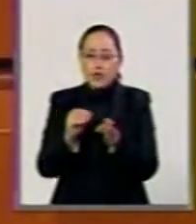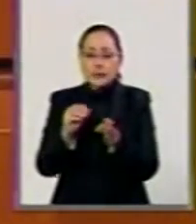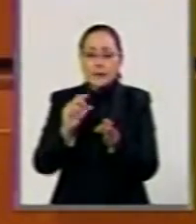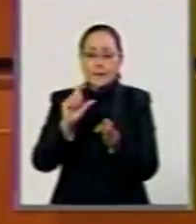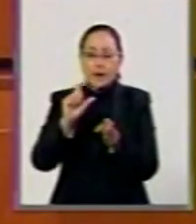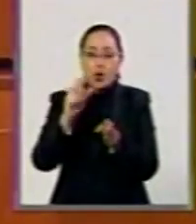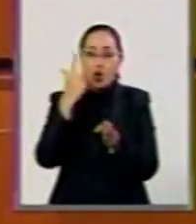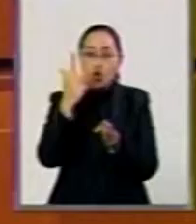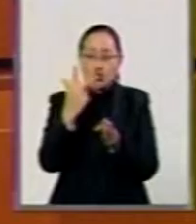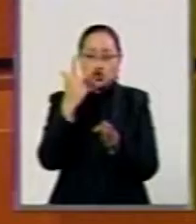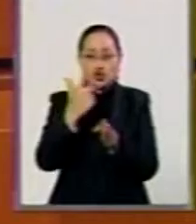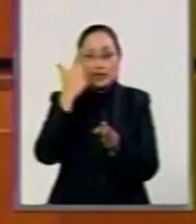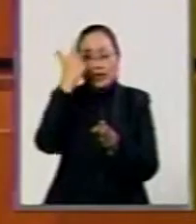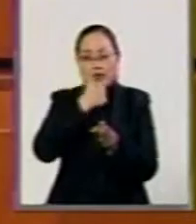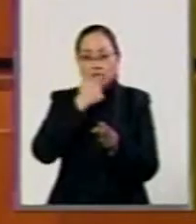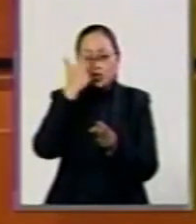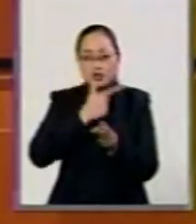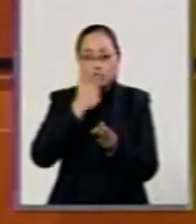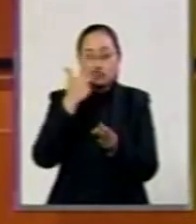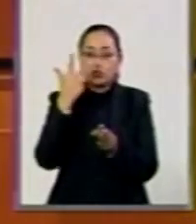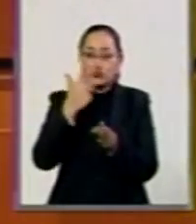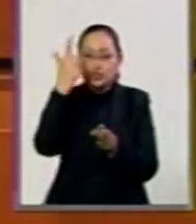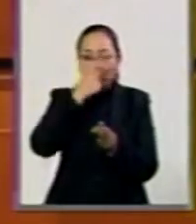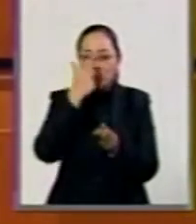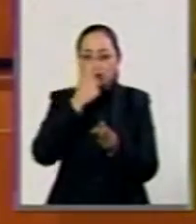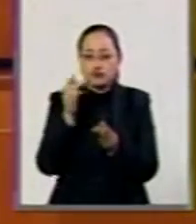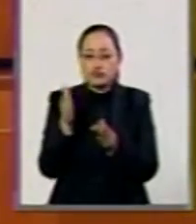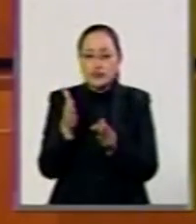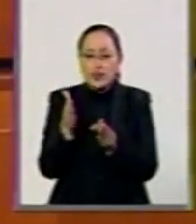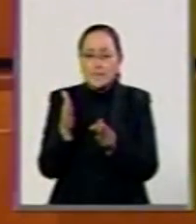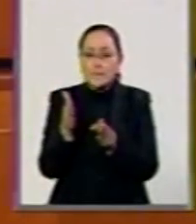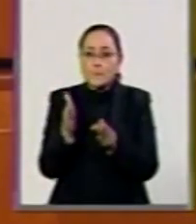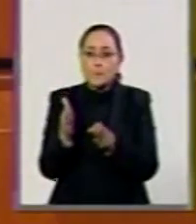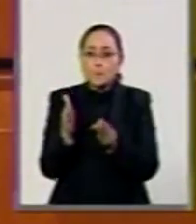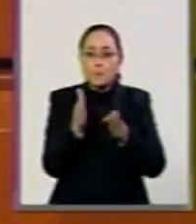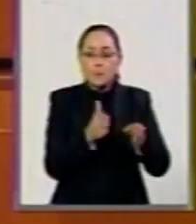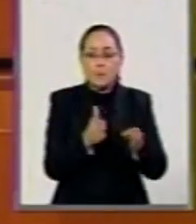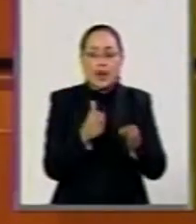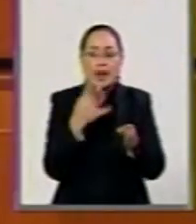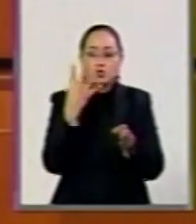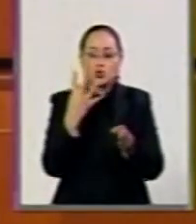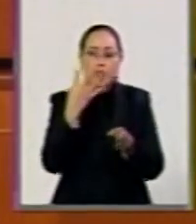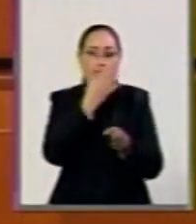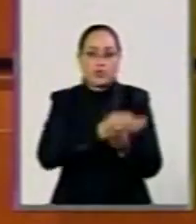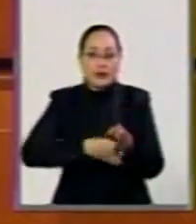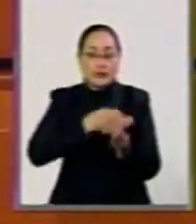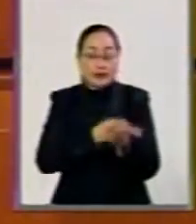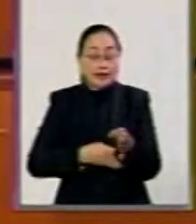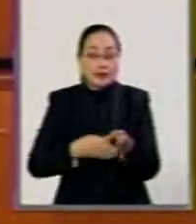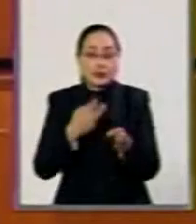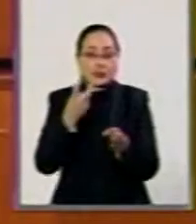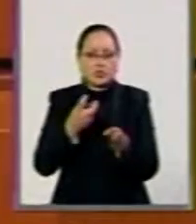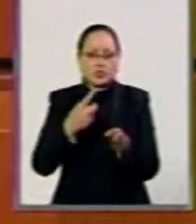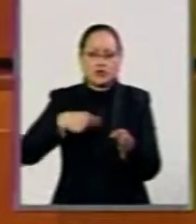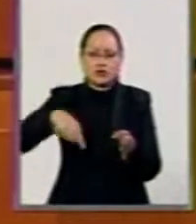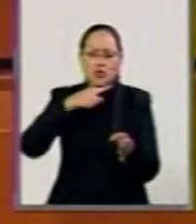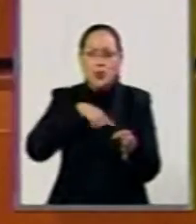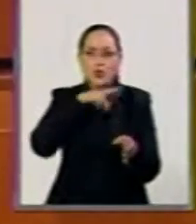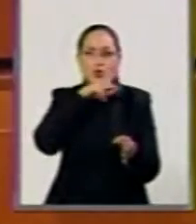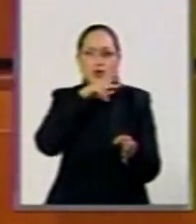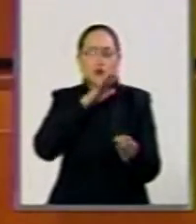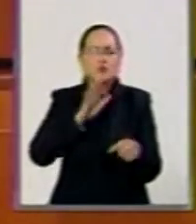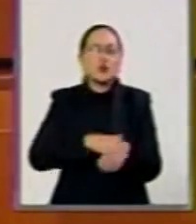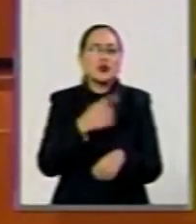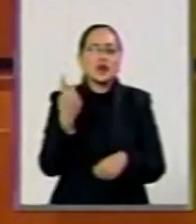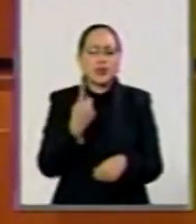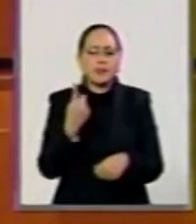horas como estaba antes, es decir, de las 8 de la noche, se movió a las 4 de la tarde. ¿Cuál es la preocupación? Pues